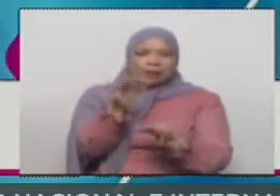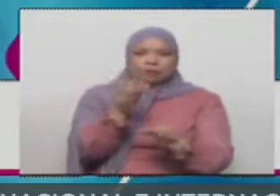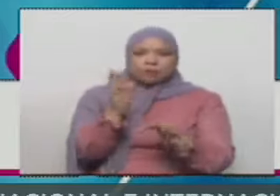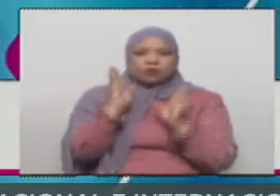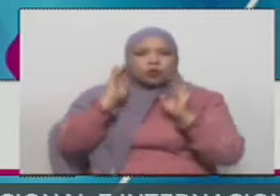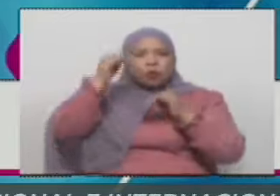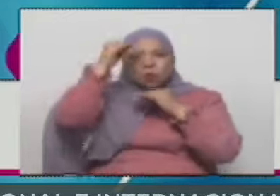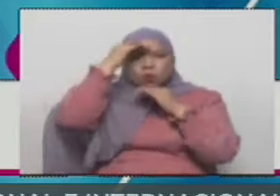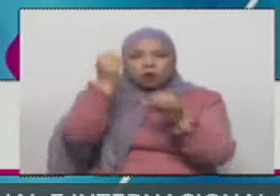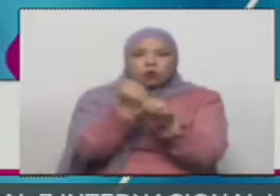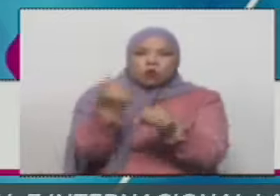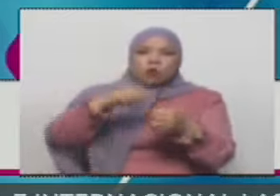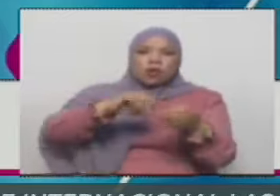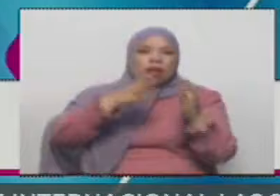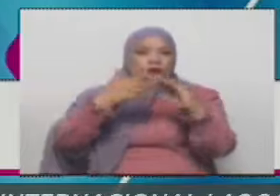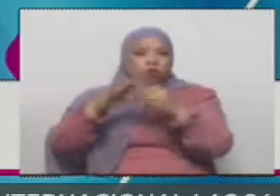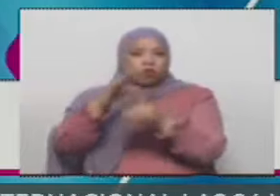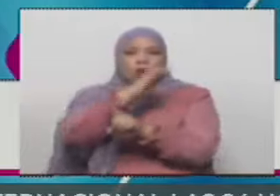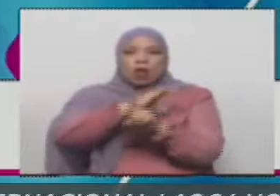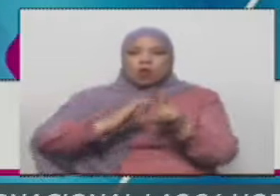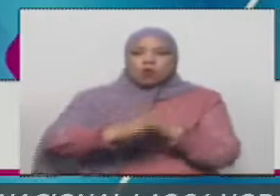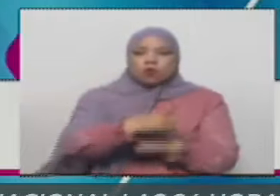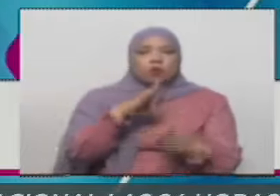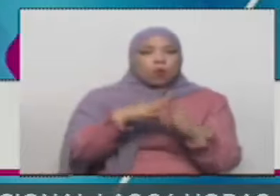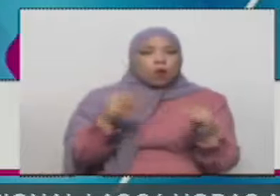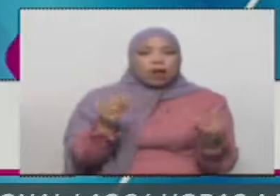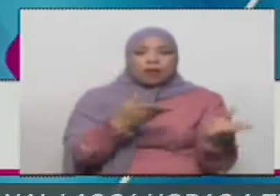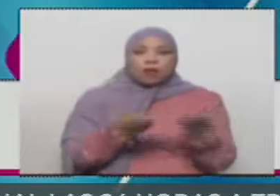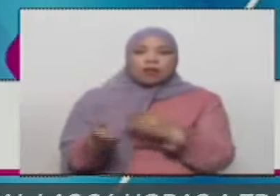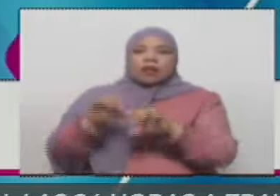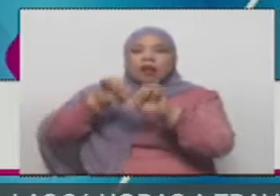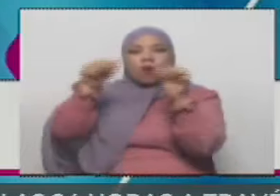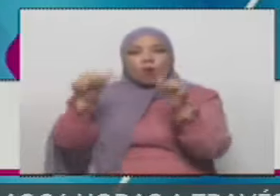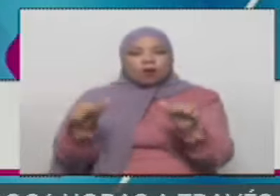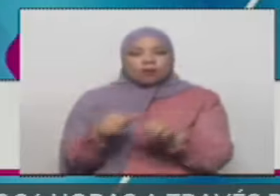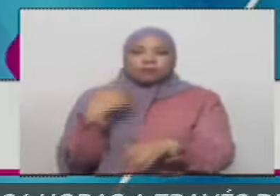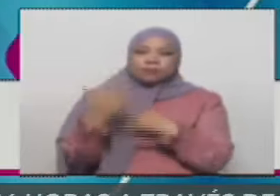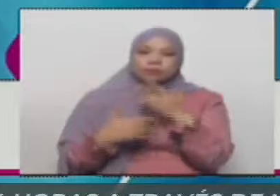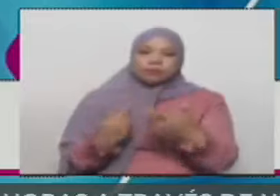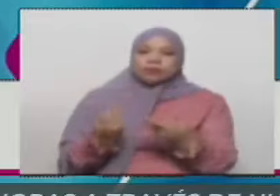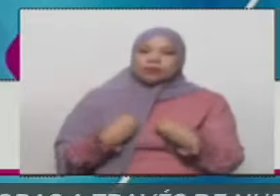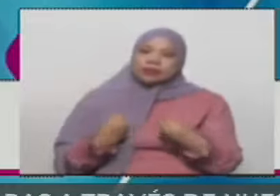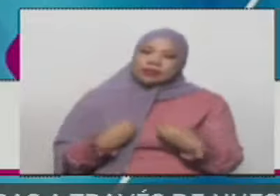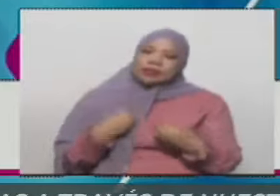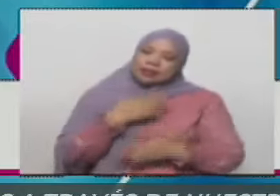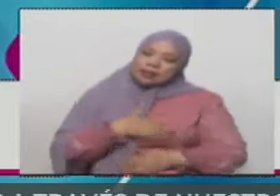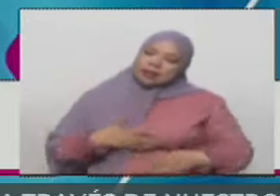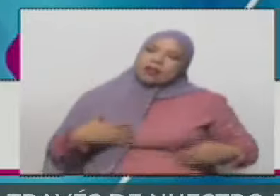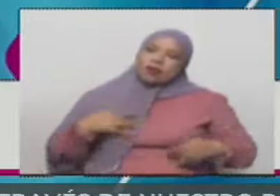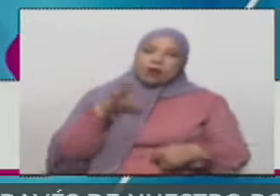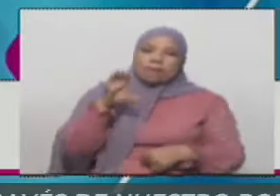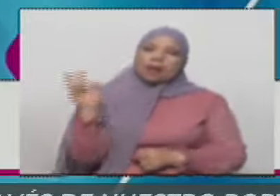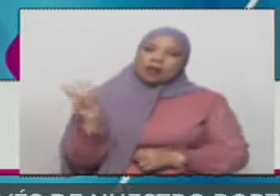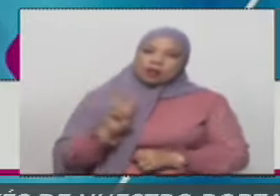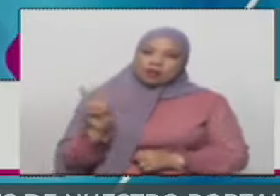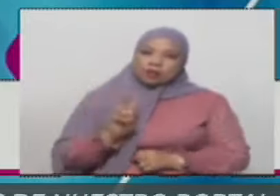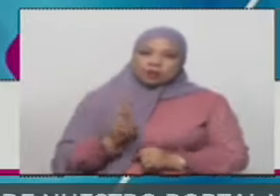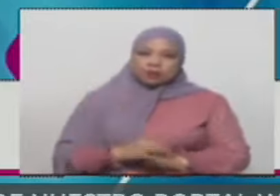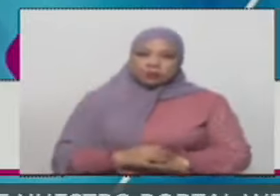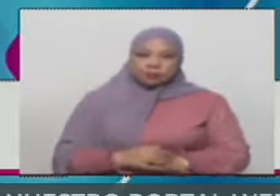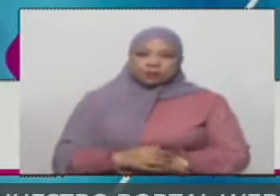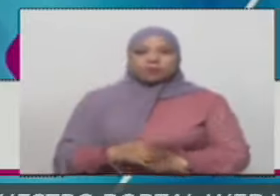caído muy bien entre las cultoras, los cultores, los artistas, creadores, y que le hace mucho bien a la patria venezolana, le hace